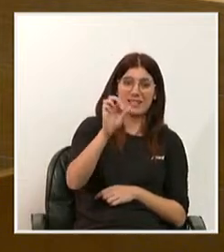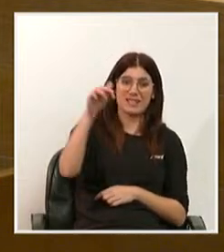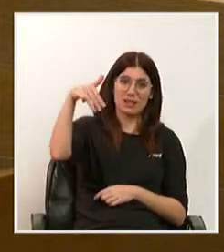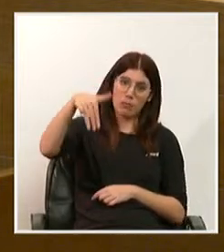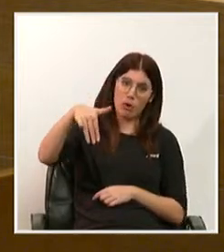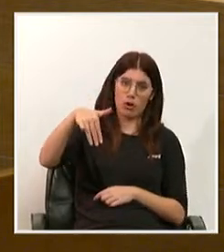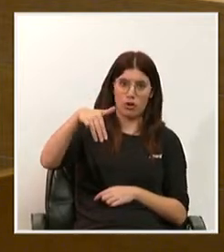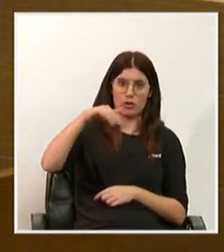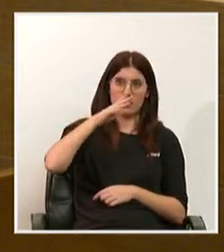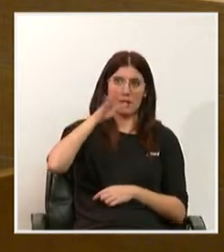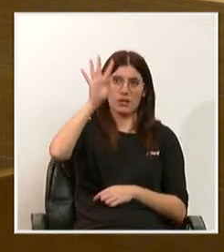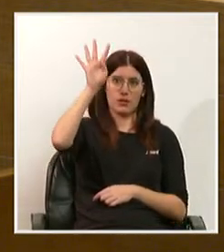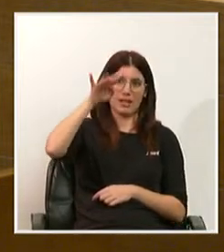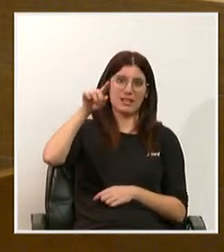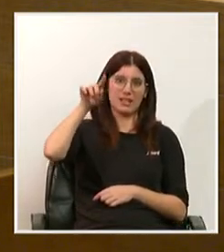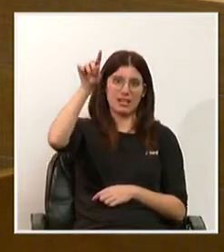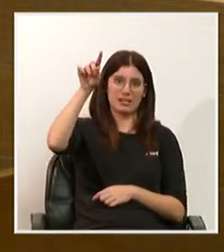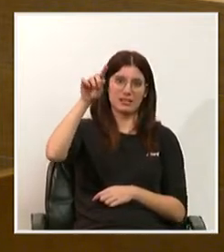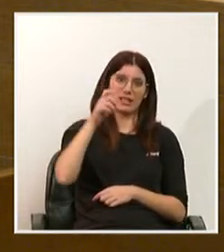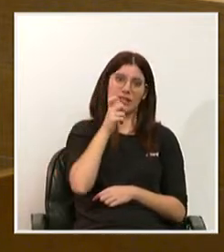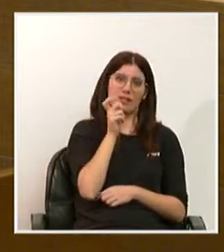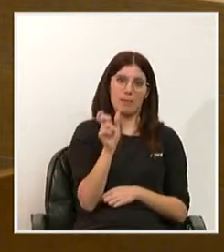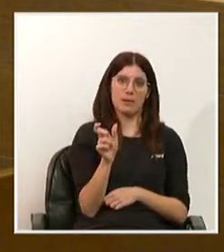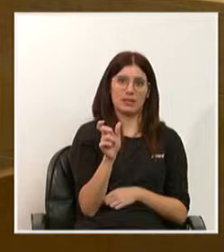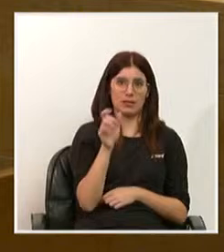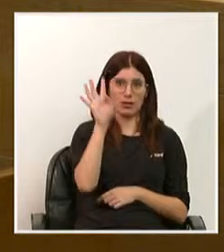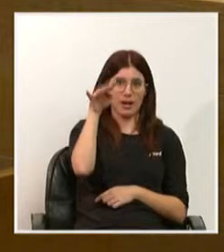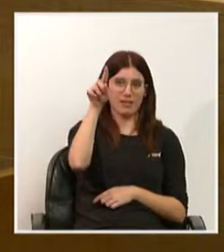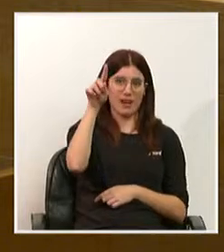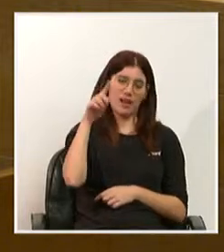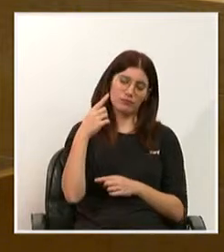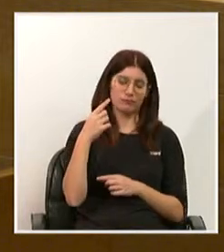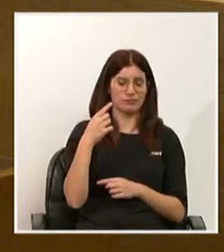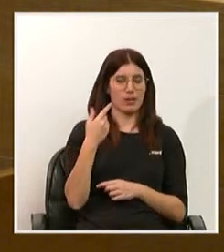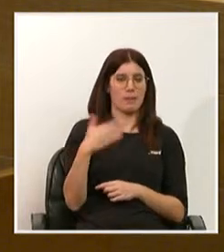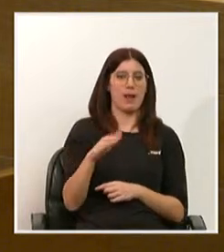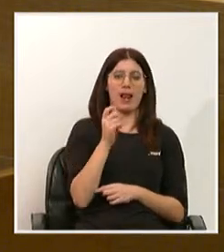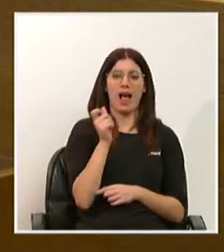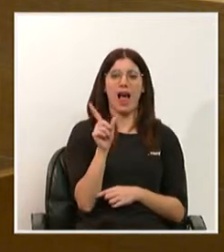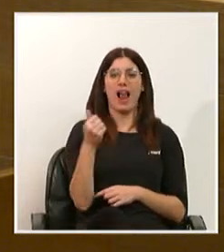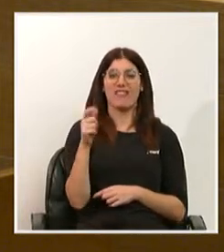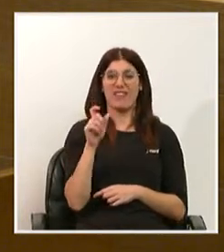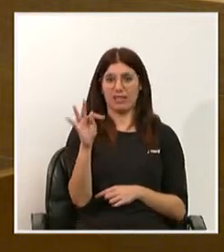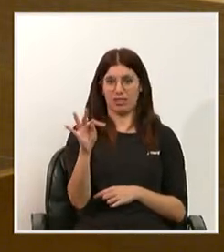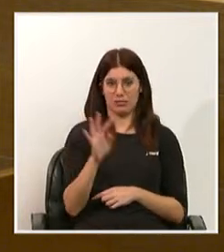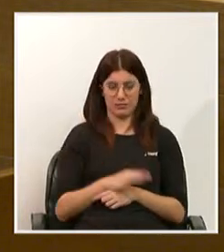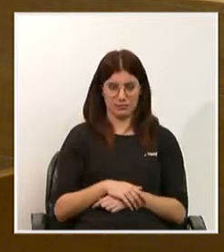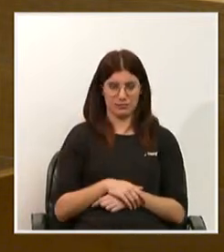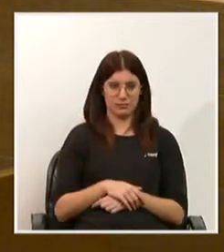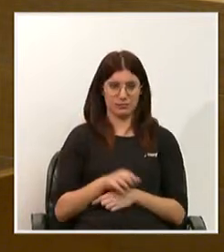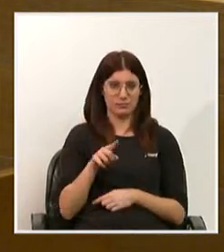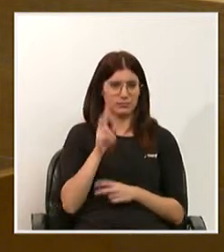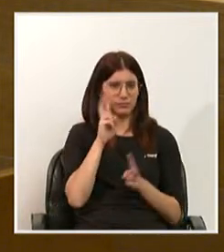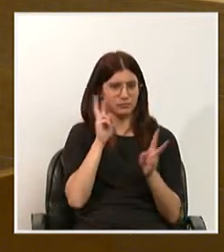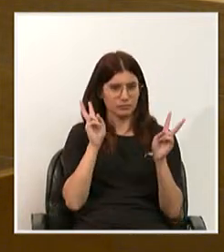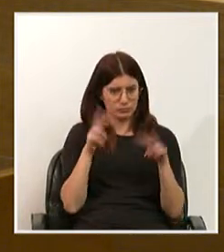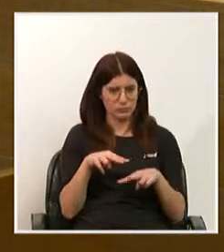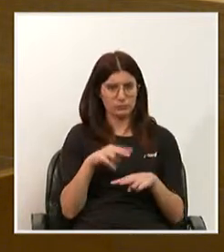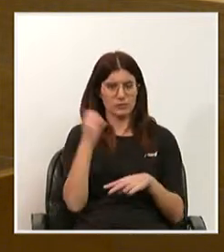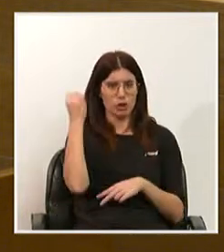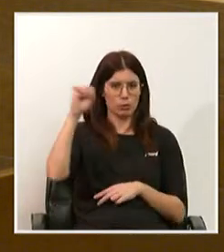catalanista y no tener un apellido Catalán pues quedaba muy mal Entonces se puso ahí lo de Albert este un reconocido